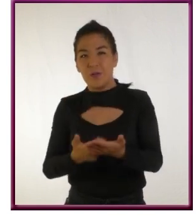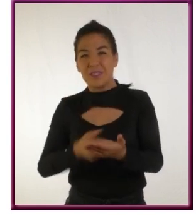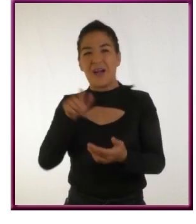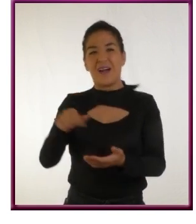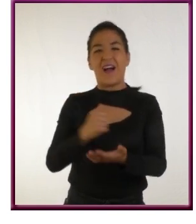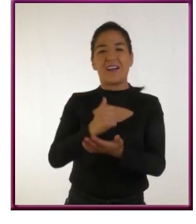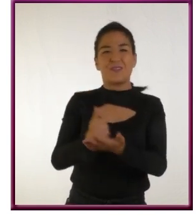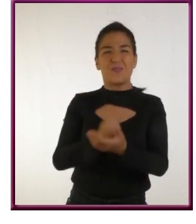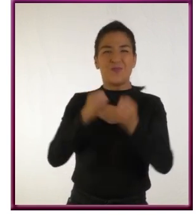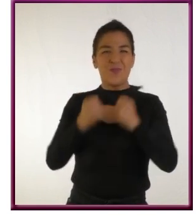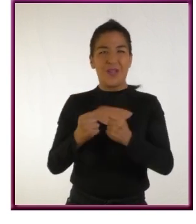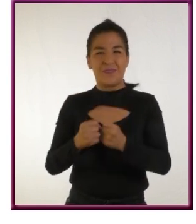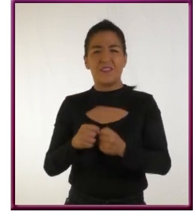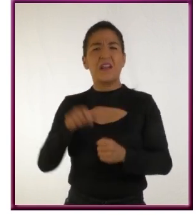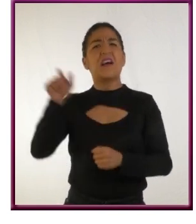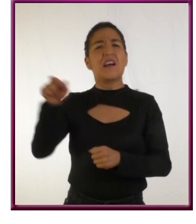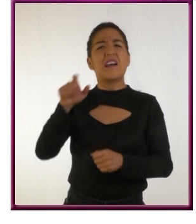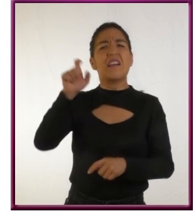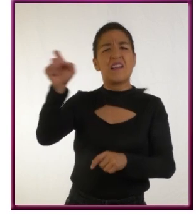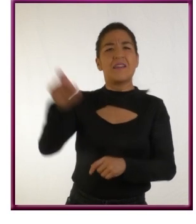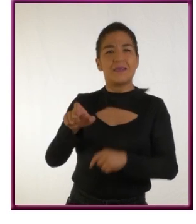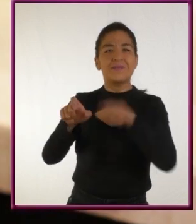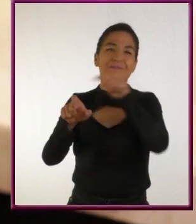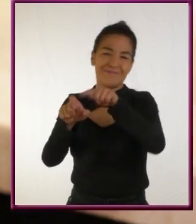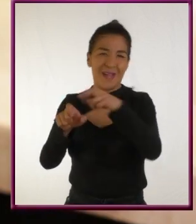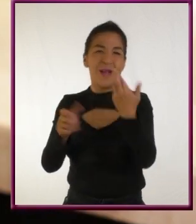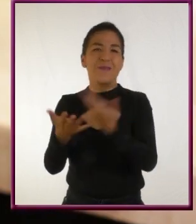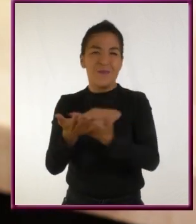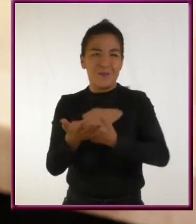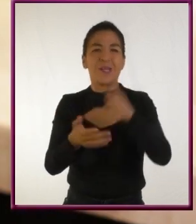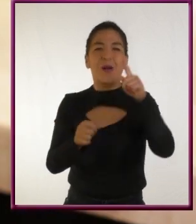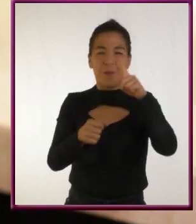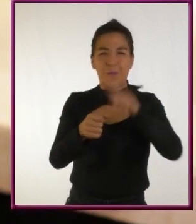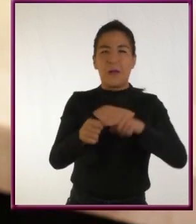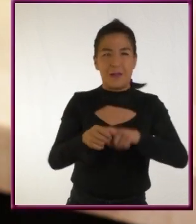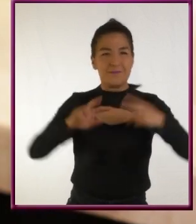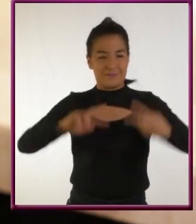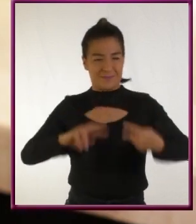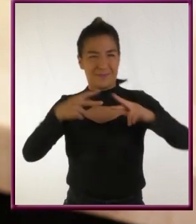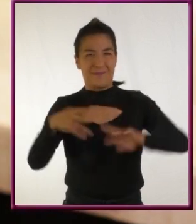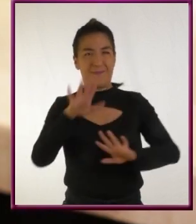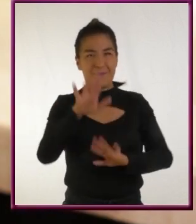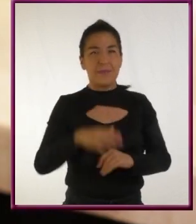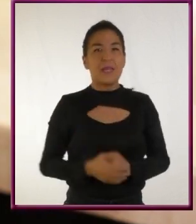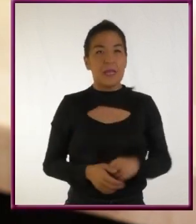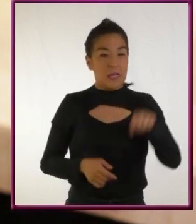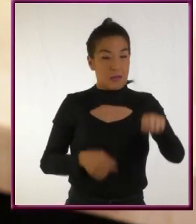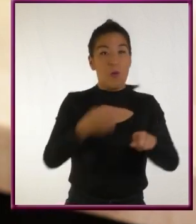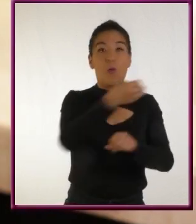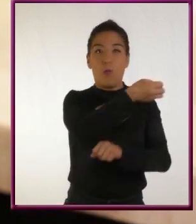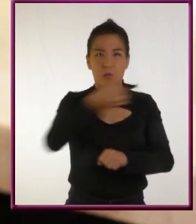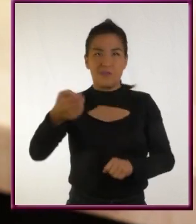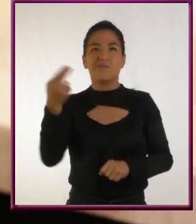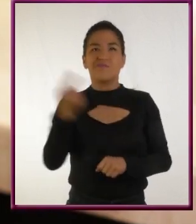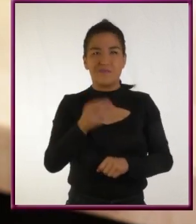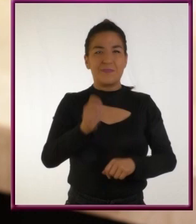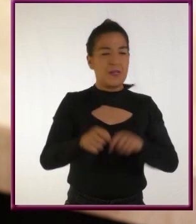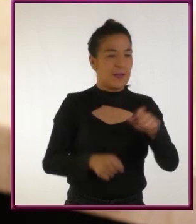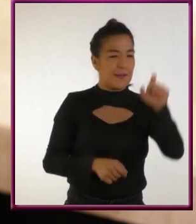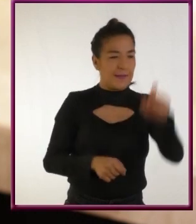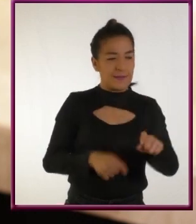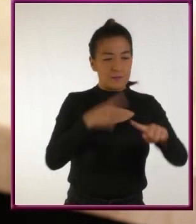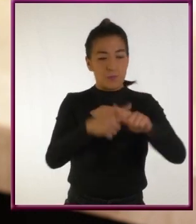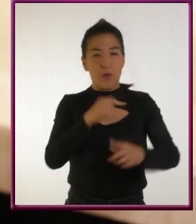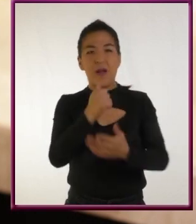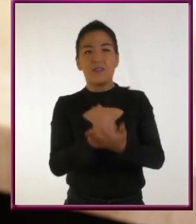da el azul fuerte. ¿Quién es X? Pues el rosa, ¿no? Y también al revés, como el orden sí importa, X